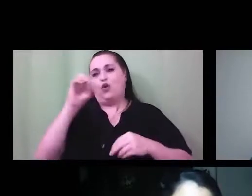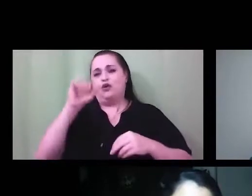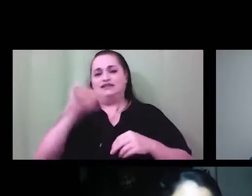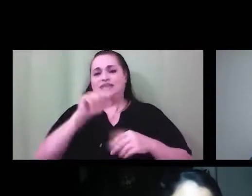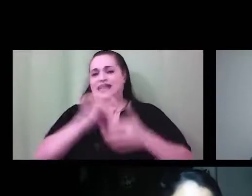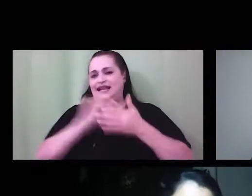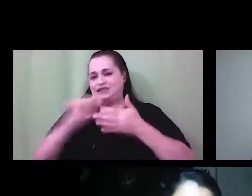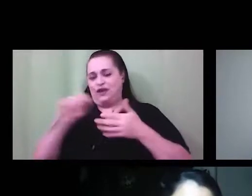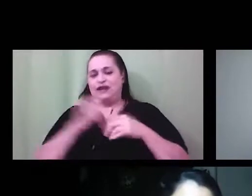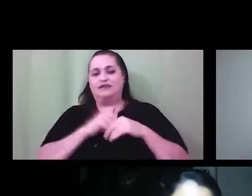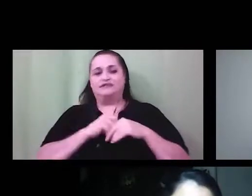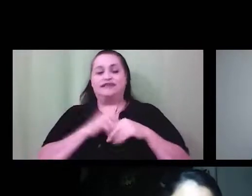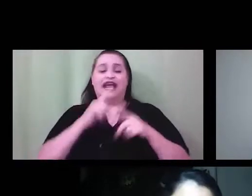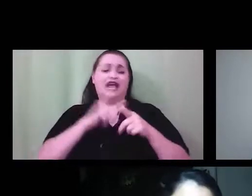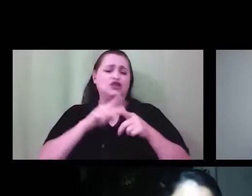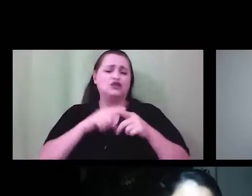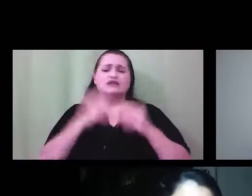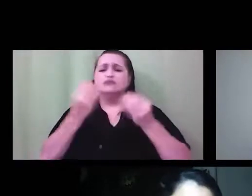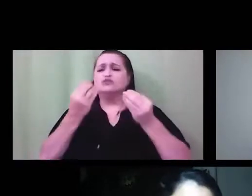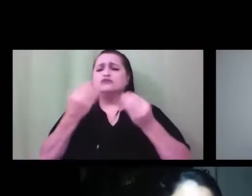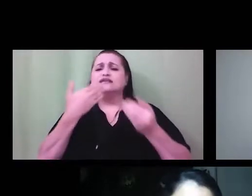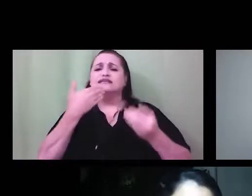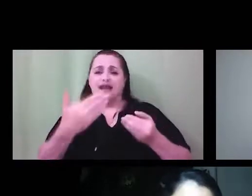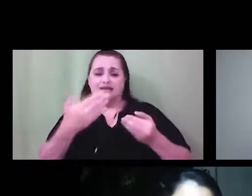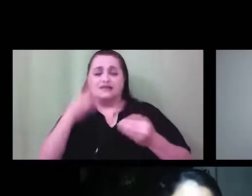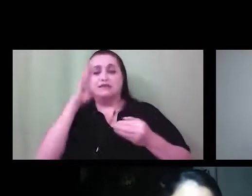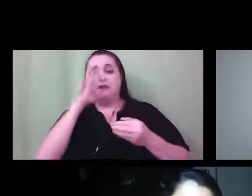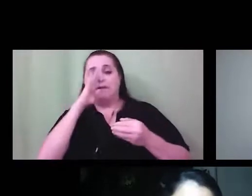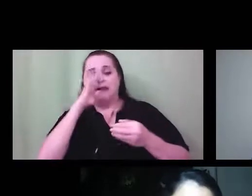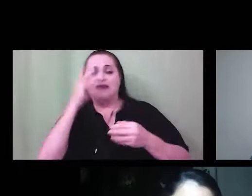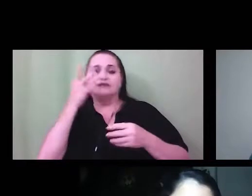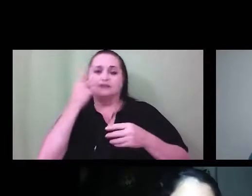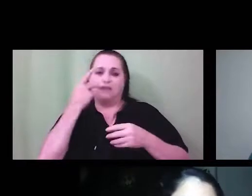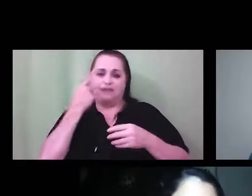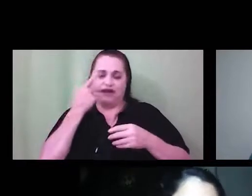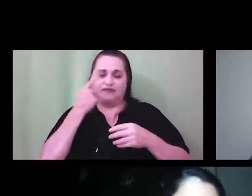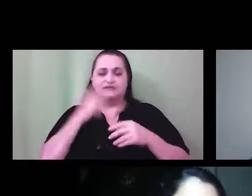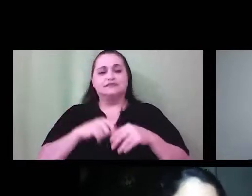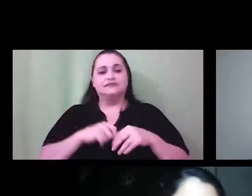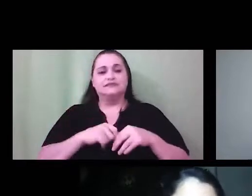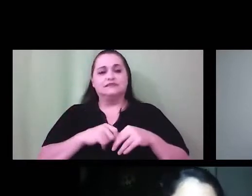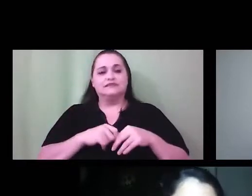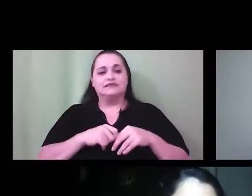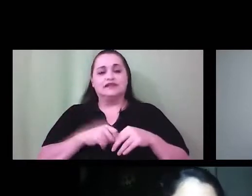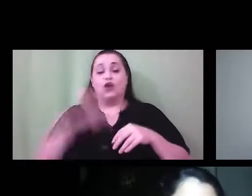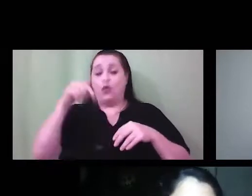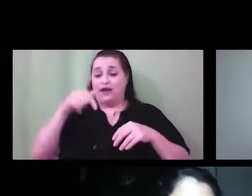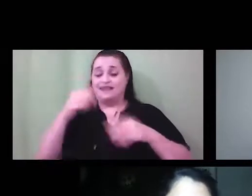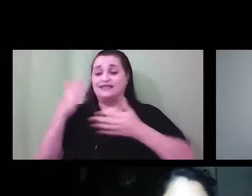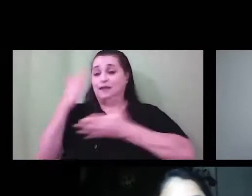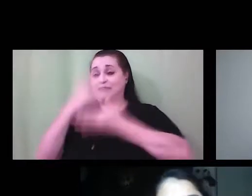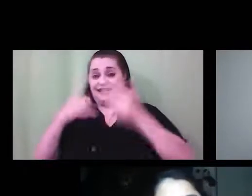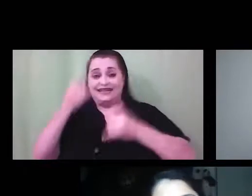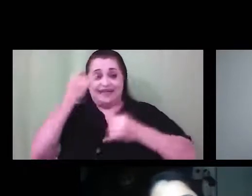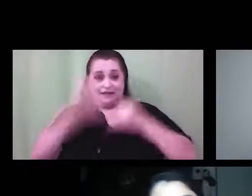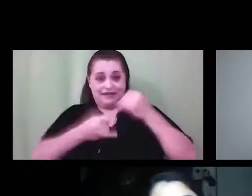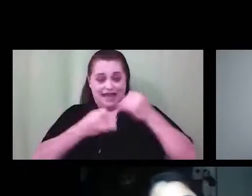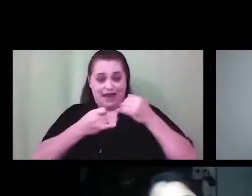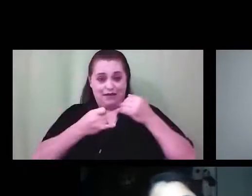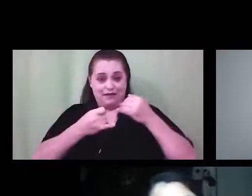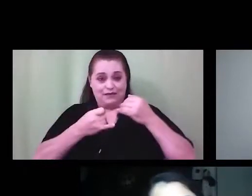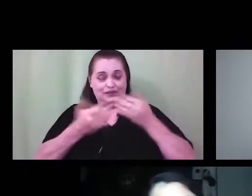escuela. Entonces, muchas gracias, mamás y papás. Con esta parte terminamos